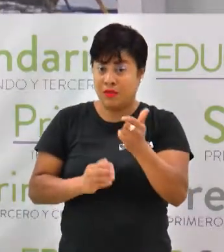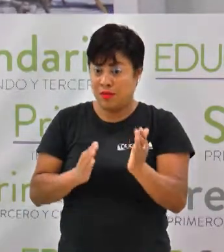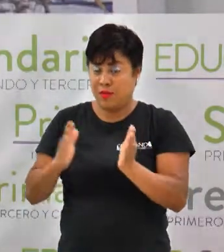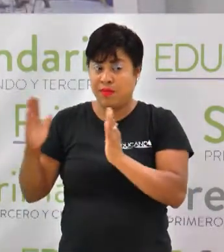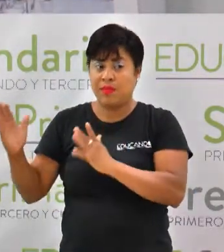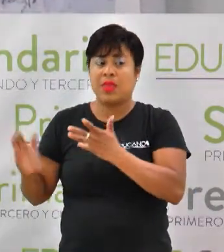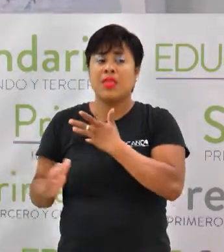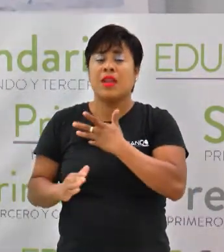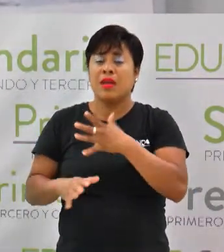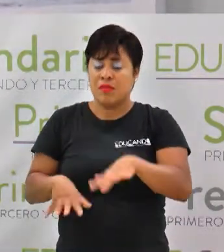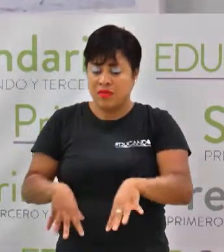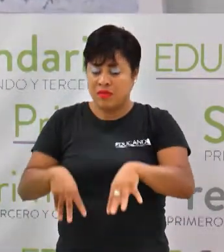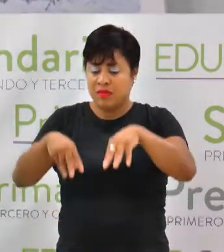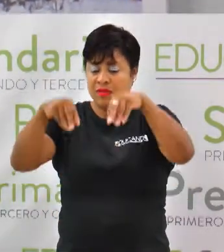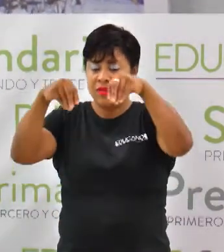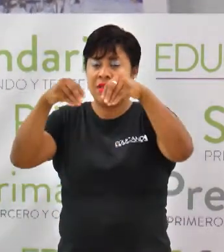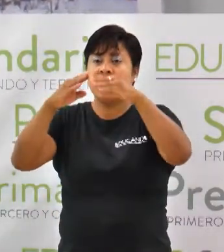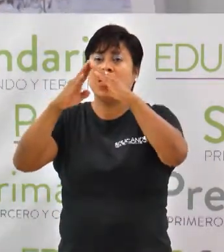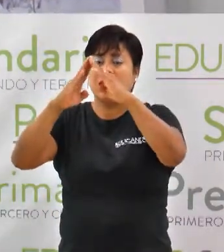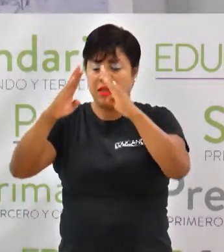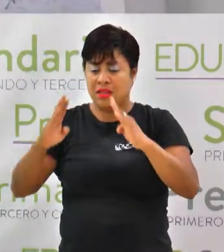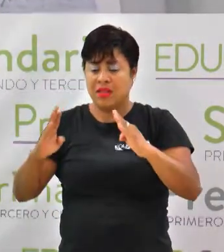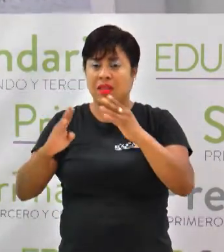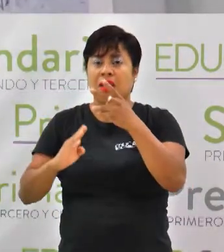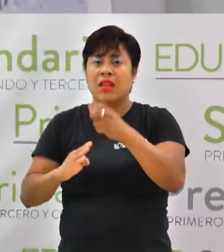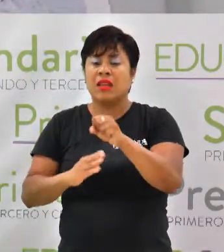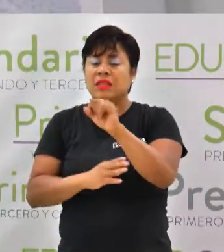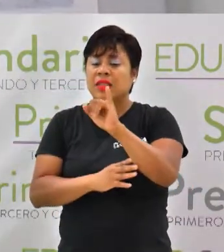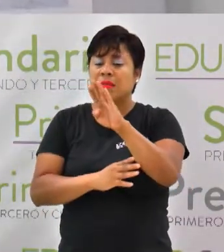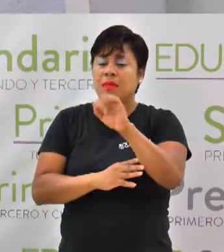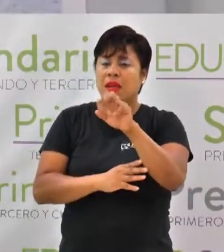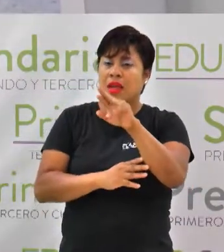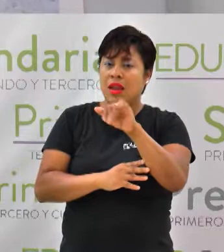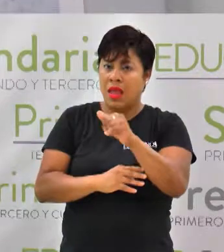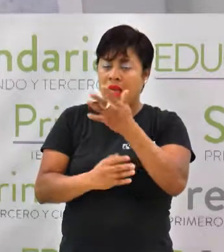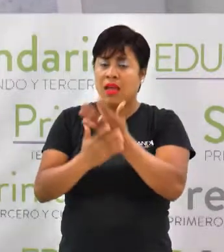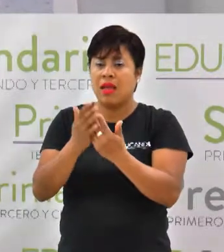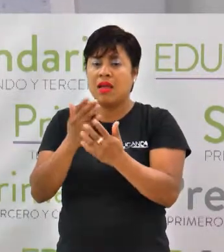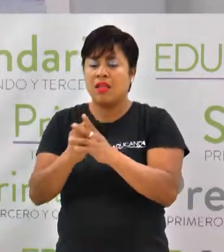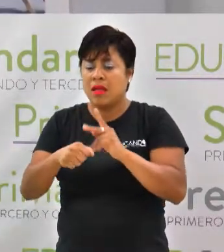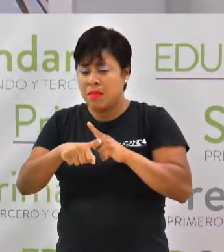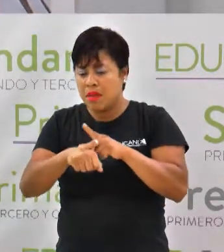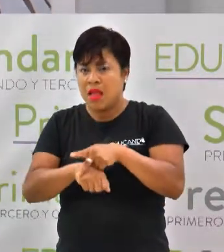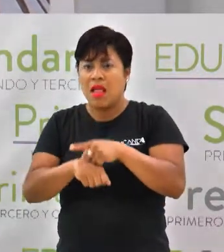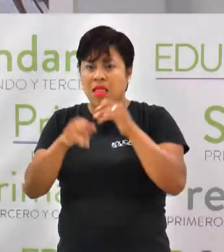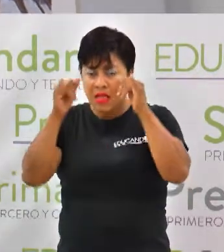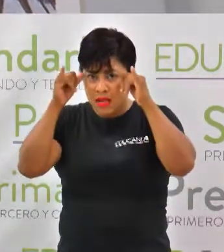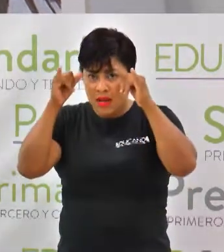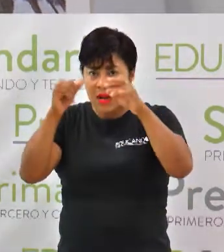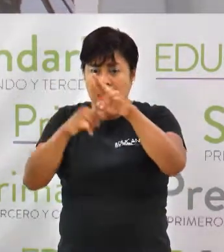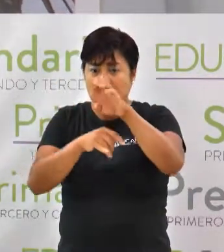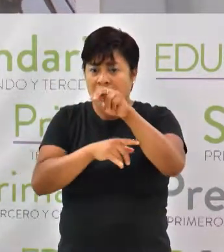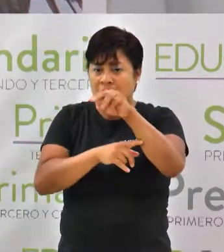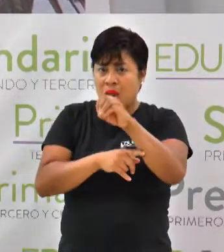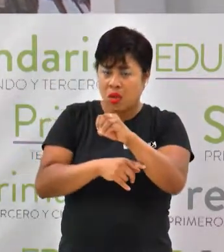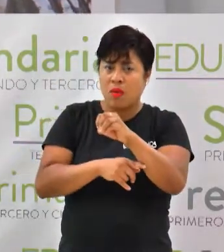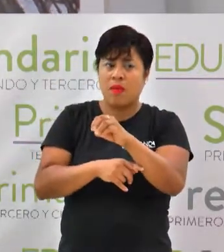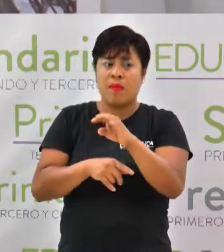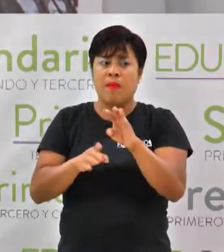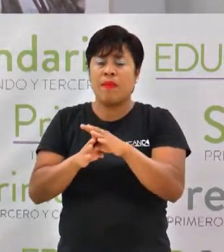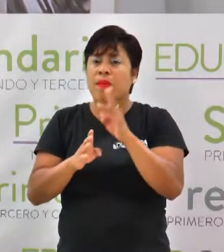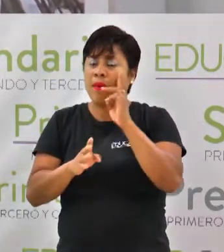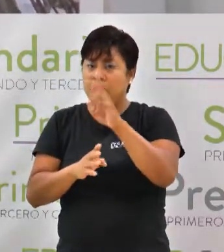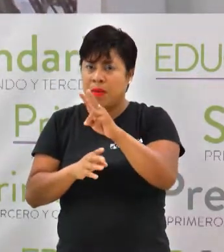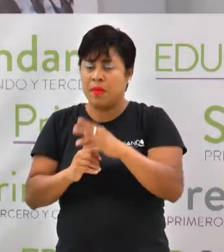Y de este lado tenemos una tienda de campaña de Siberia. Está hecha de piel de reno, como los